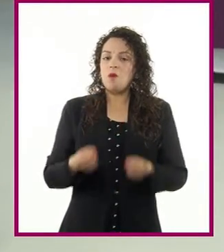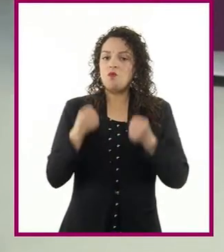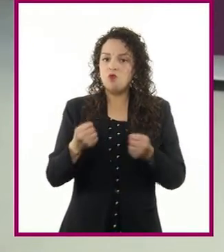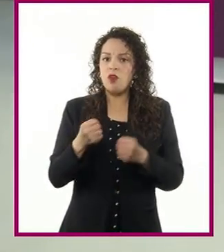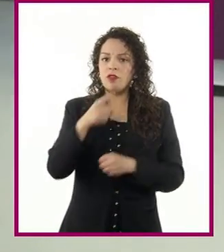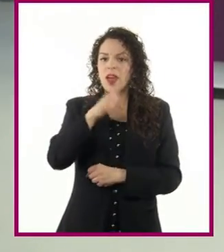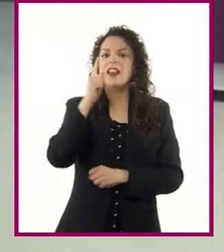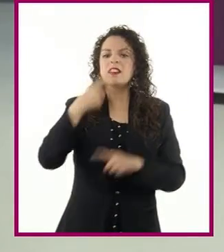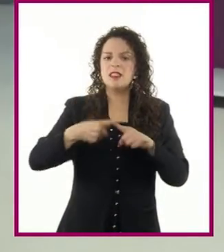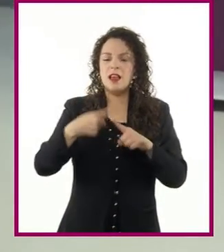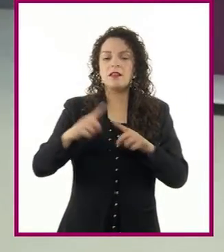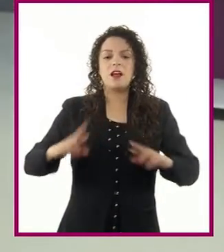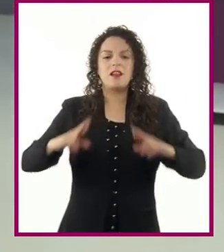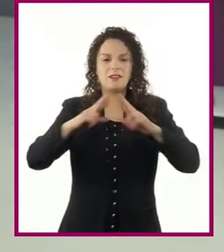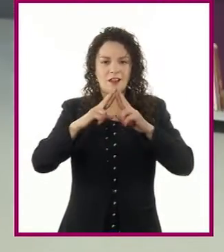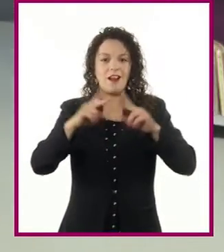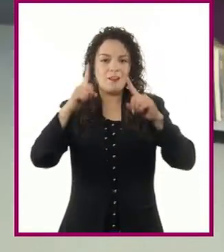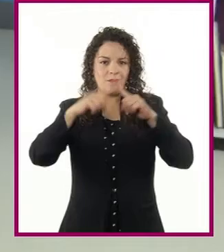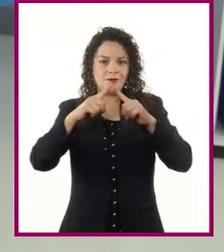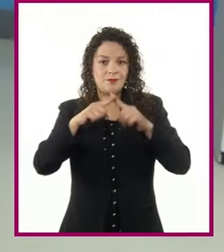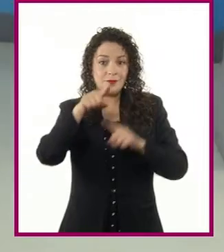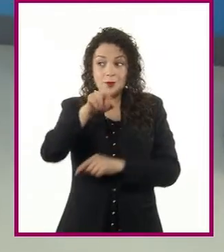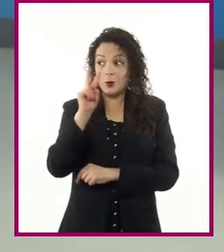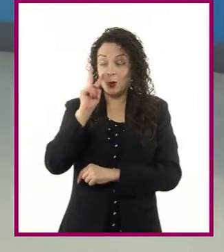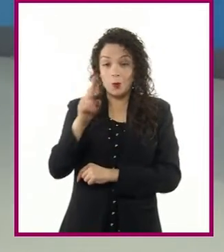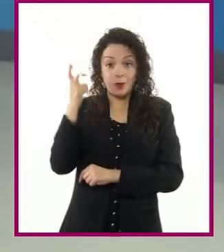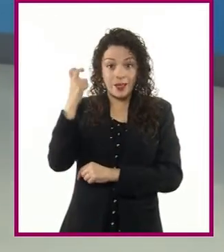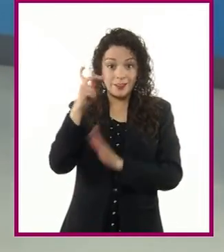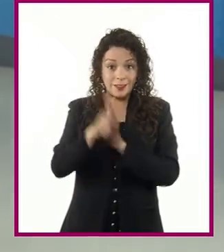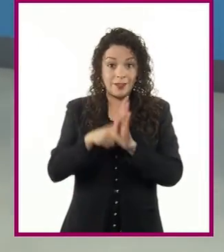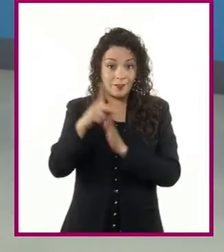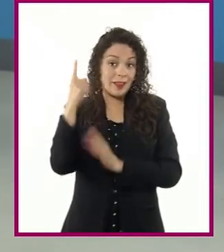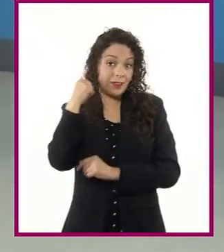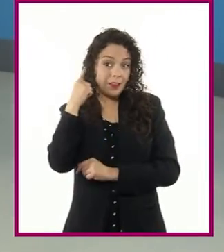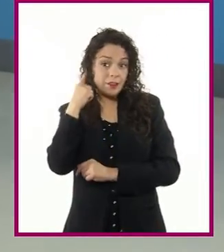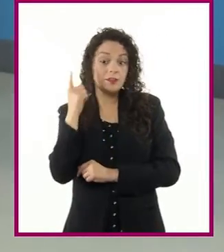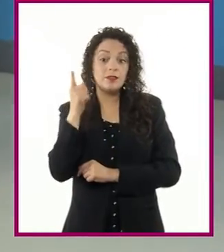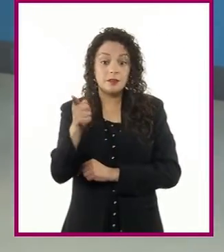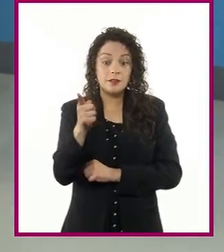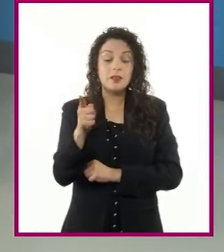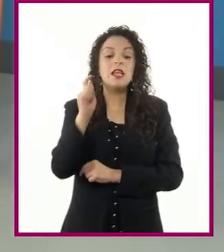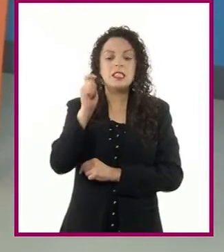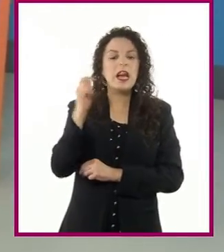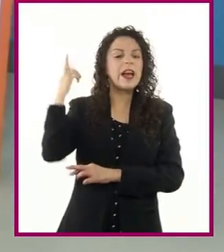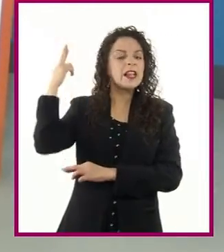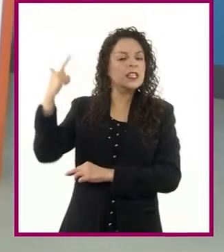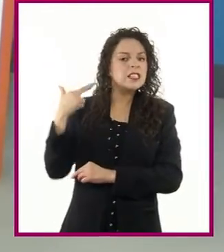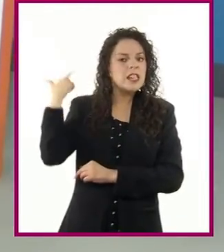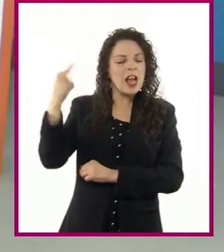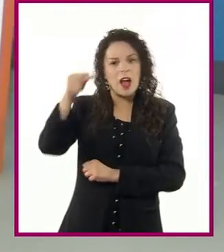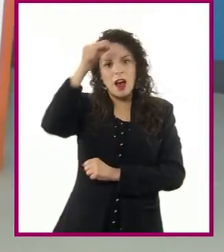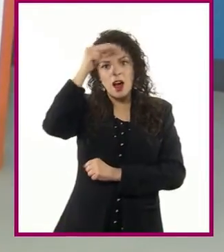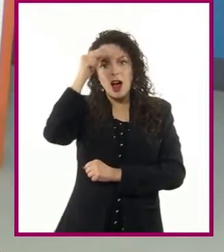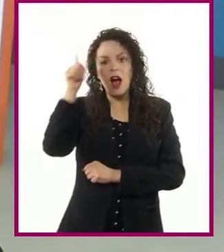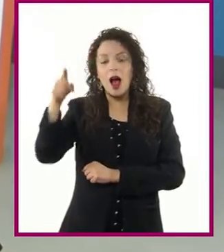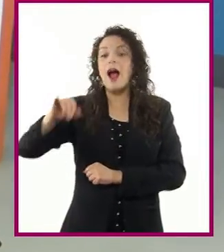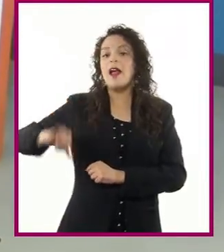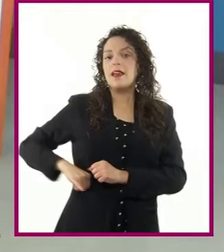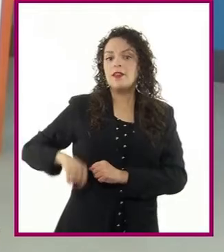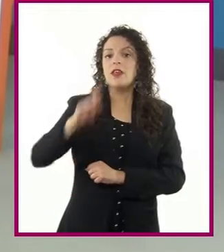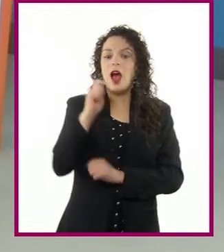Como pudimos observar y escuchar en el video, los monarcas ilustrados estaban interesados en reformas